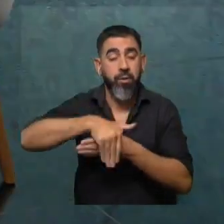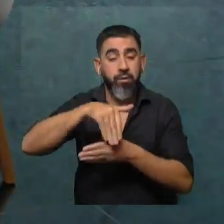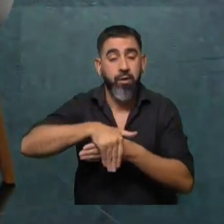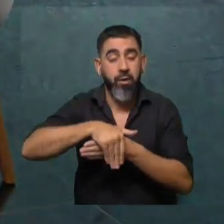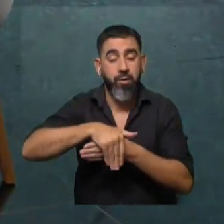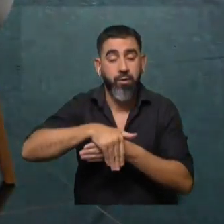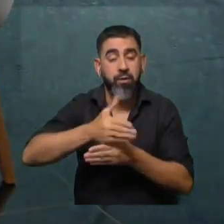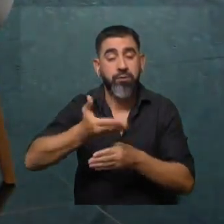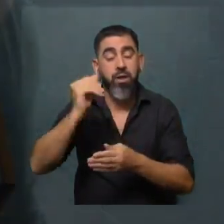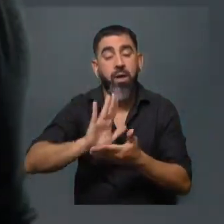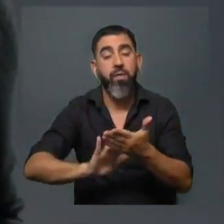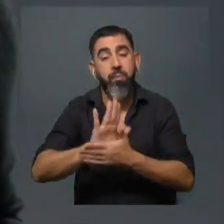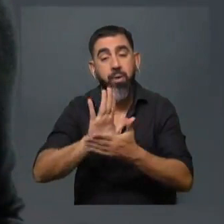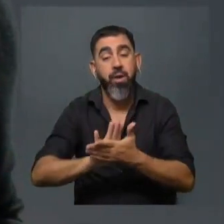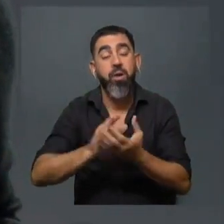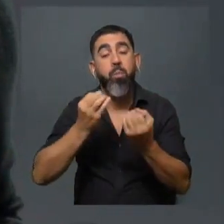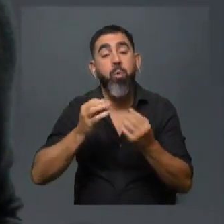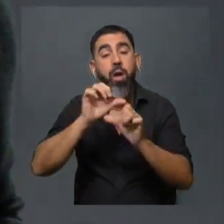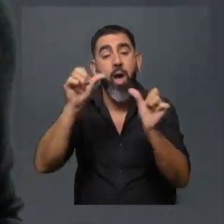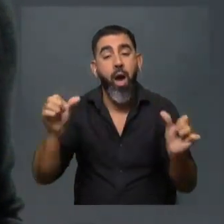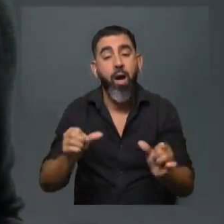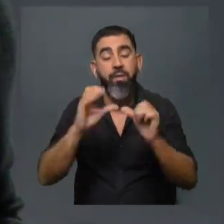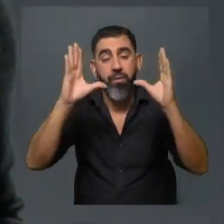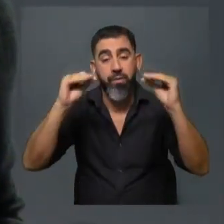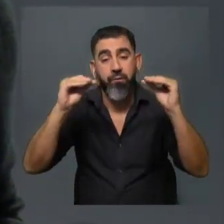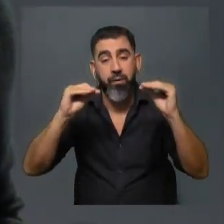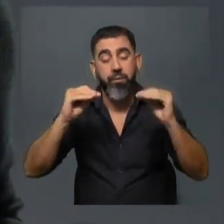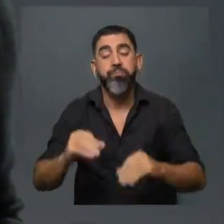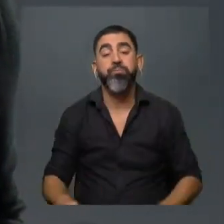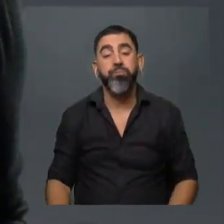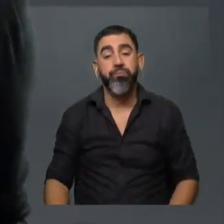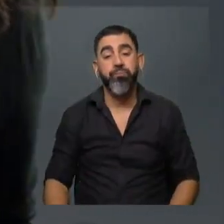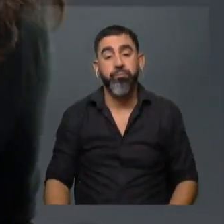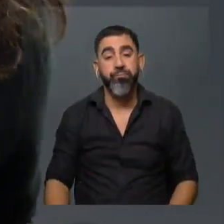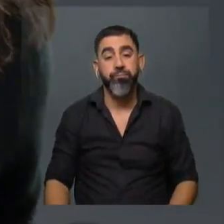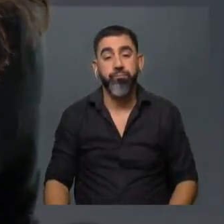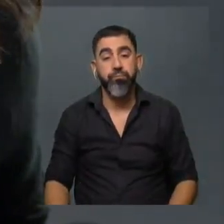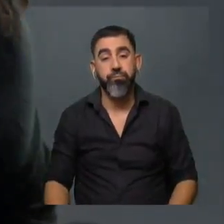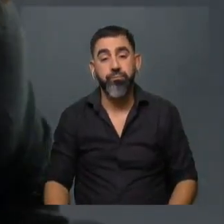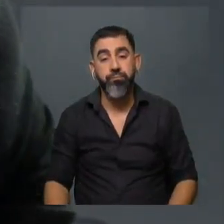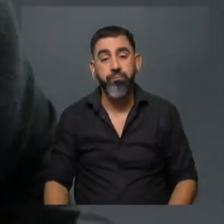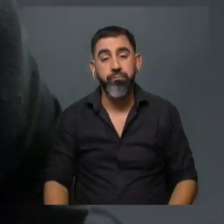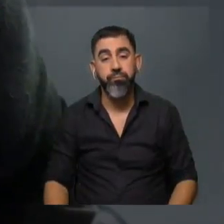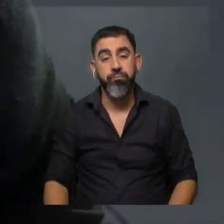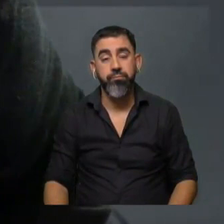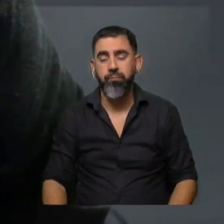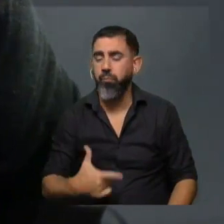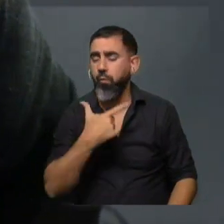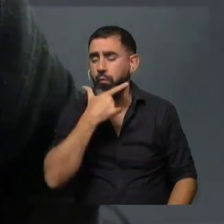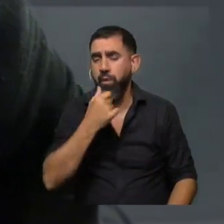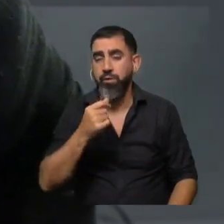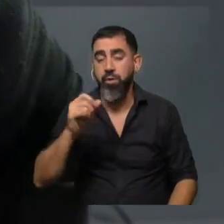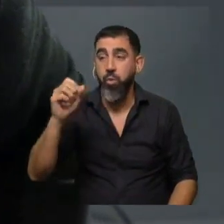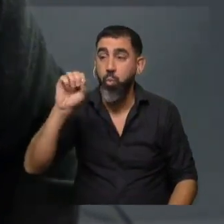al amanecer porque los flebótomos tienen actividad nocturna, crepuscular y nocturna. Y lo que o sea, es muy sencillo, la luz